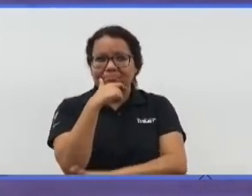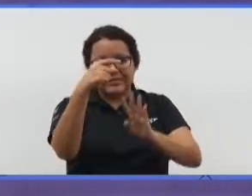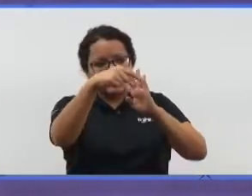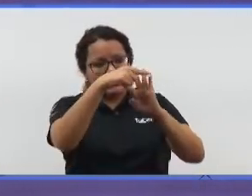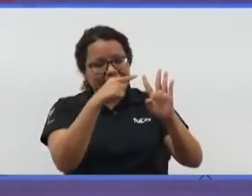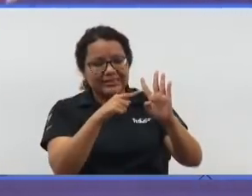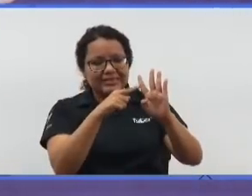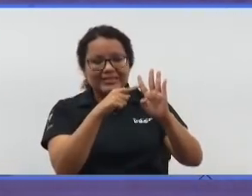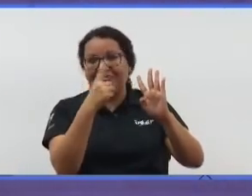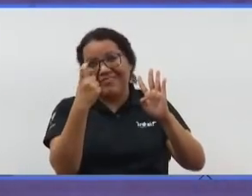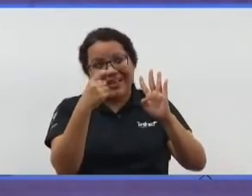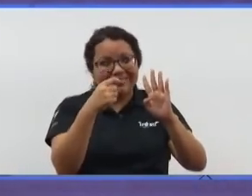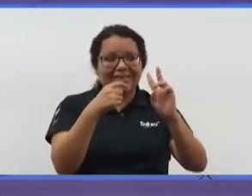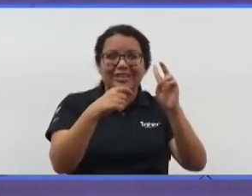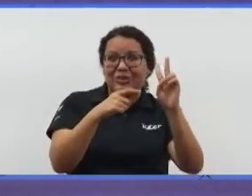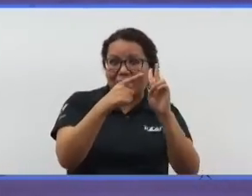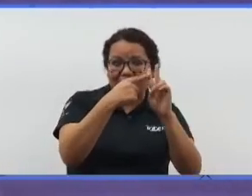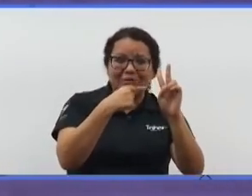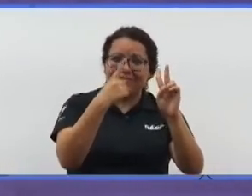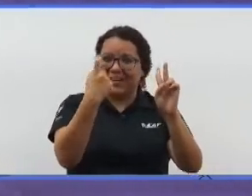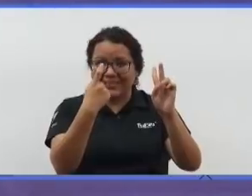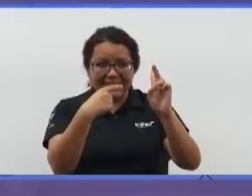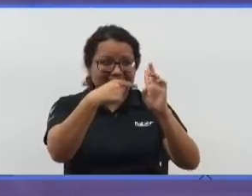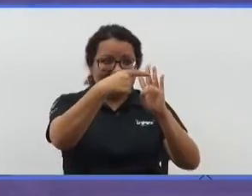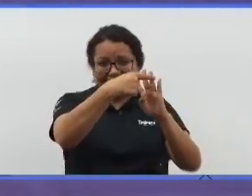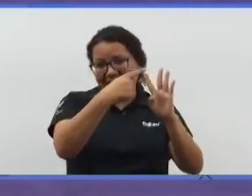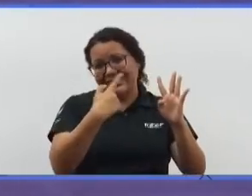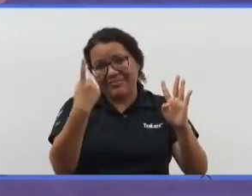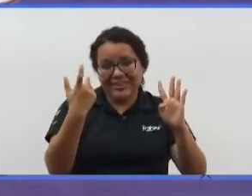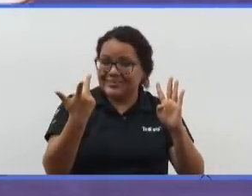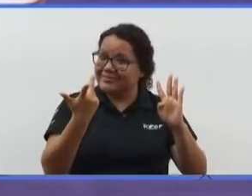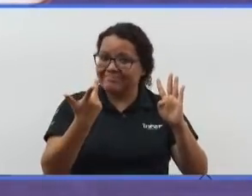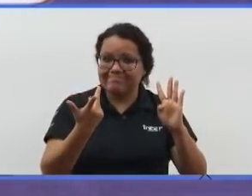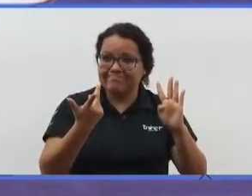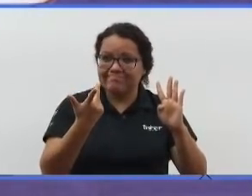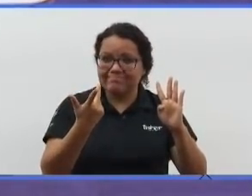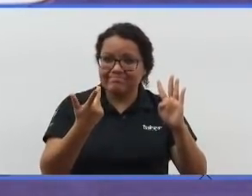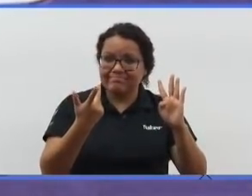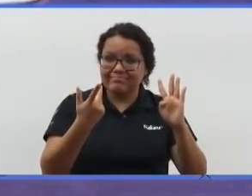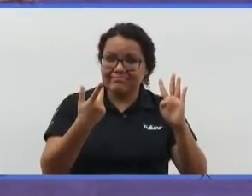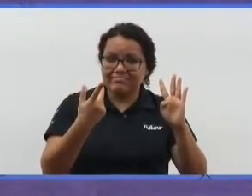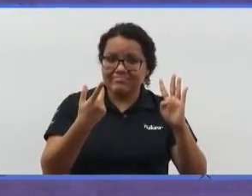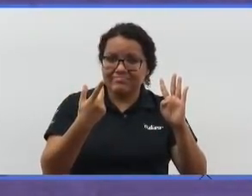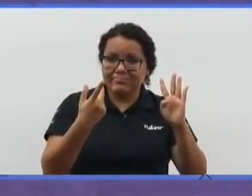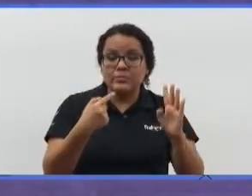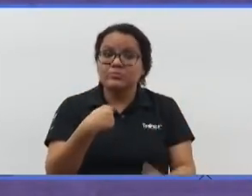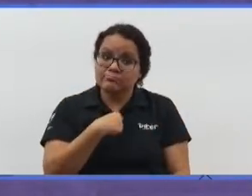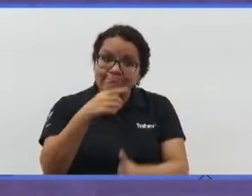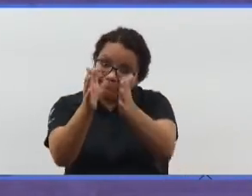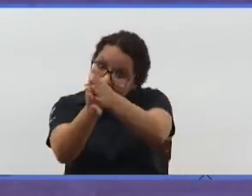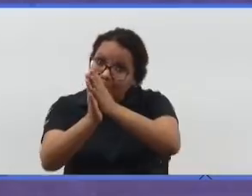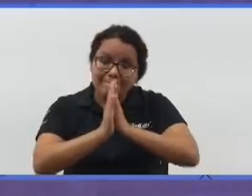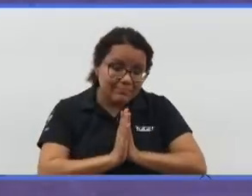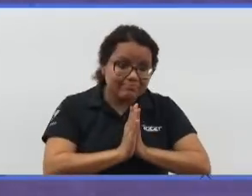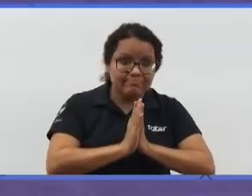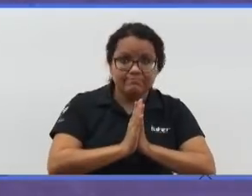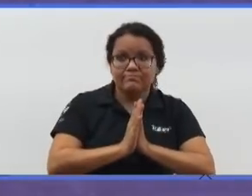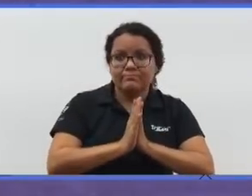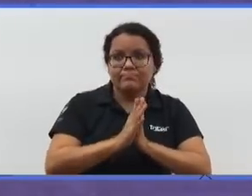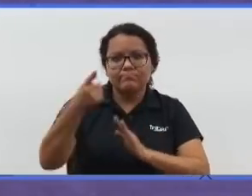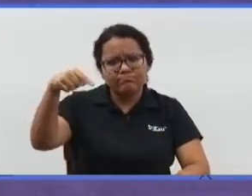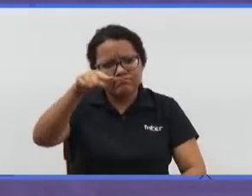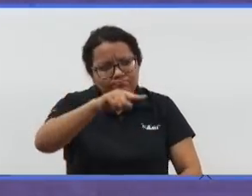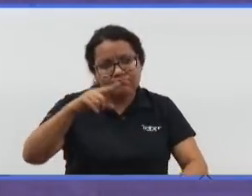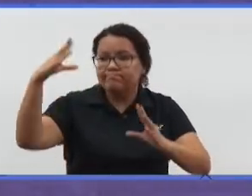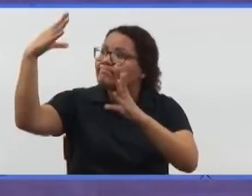o tres de cuatro o una de cuatro yo les pido de todo corazón que hable